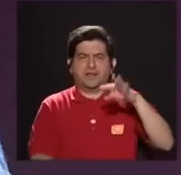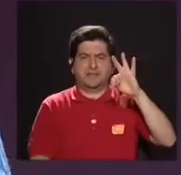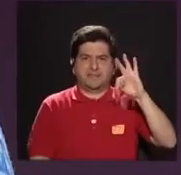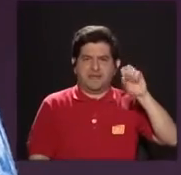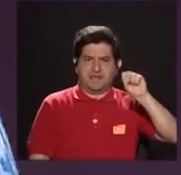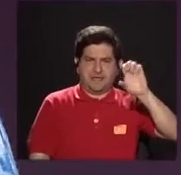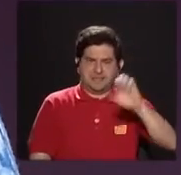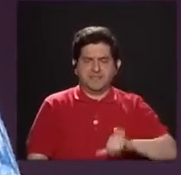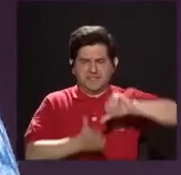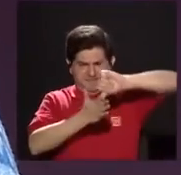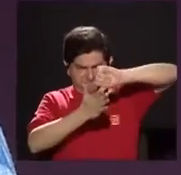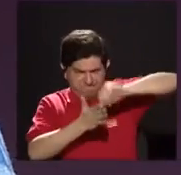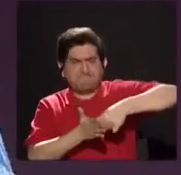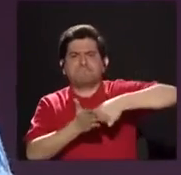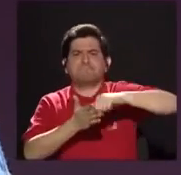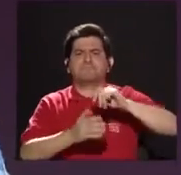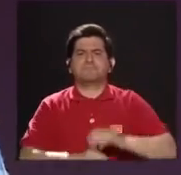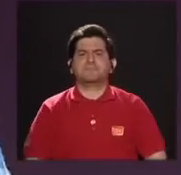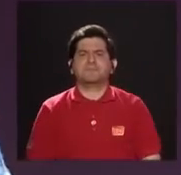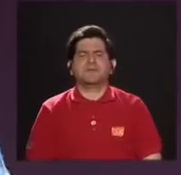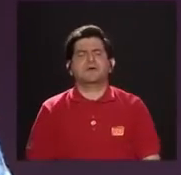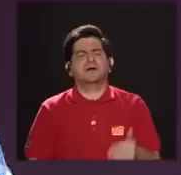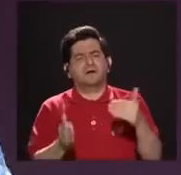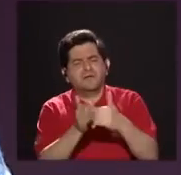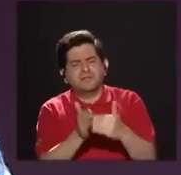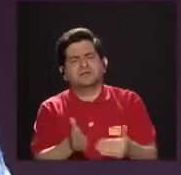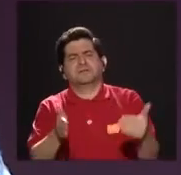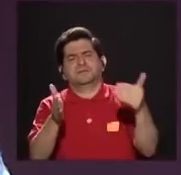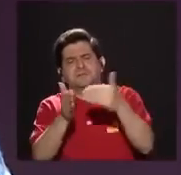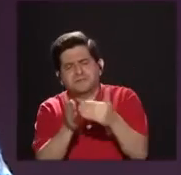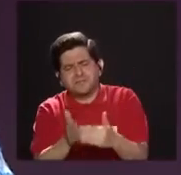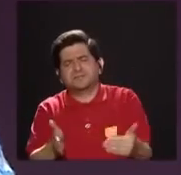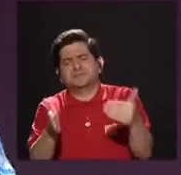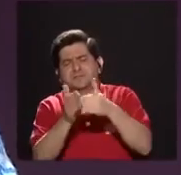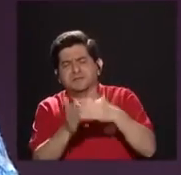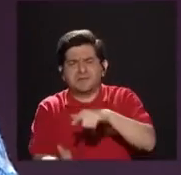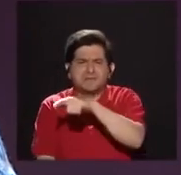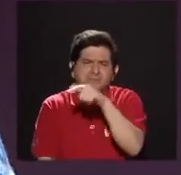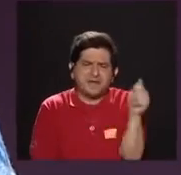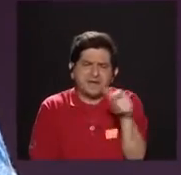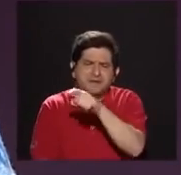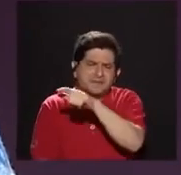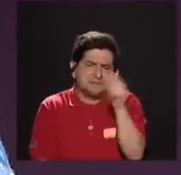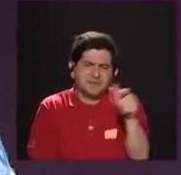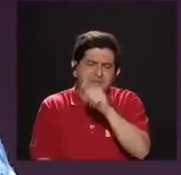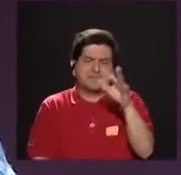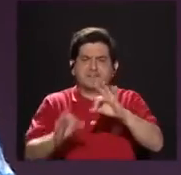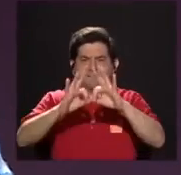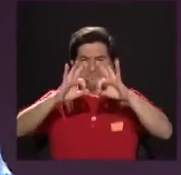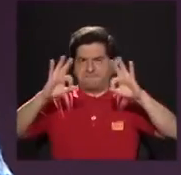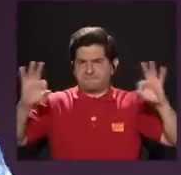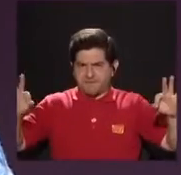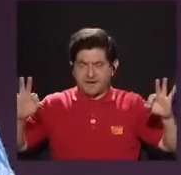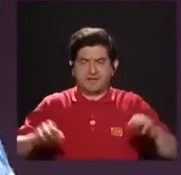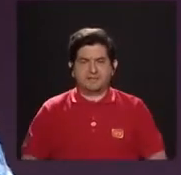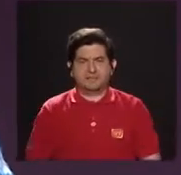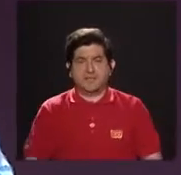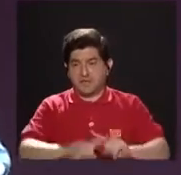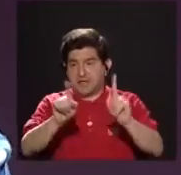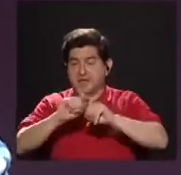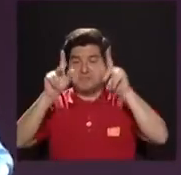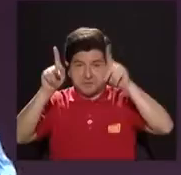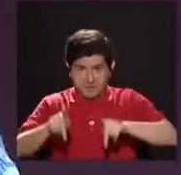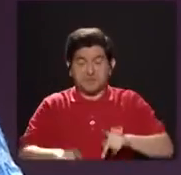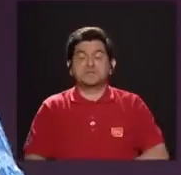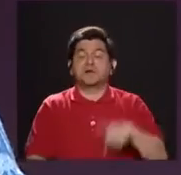Elecciones insistió una y otra vez durante muchos meses, un lema que a muchos se nos